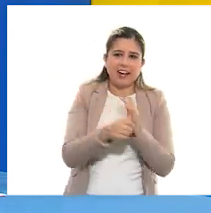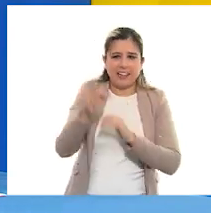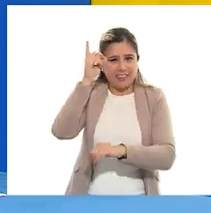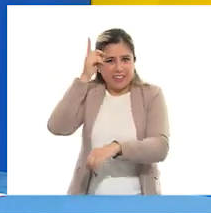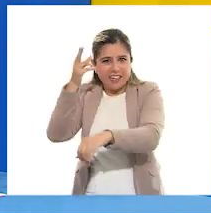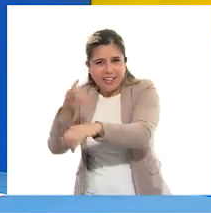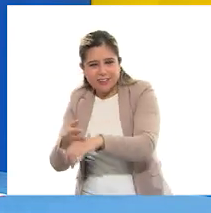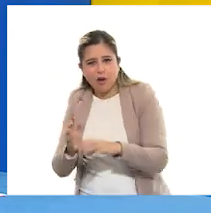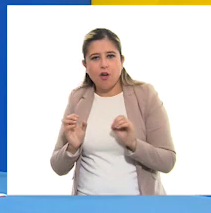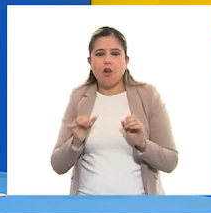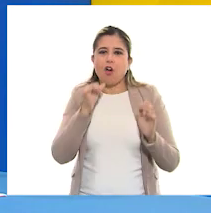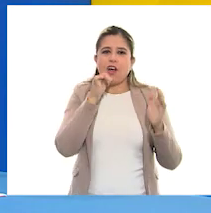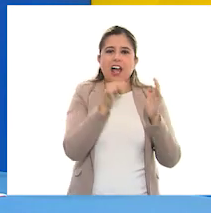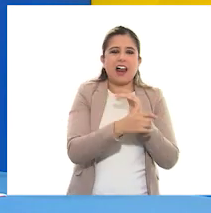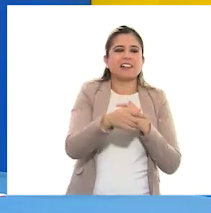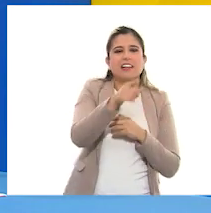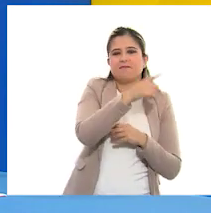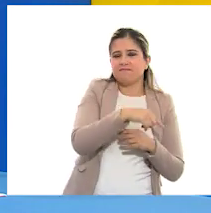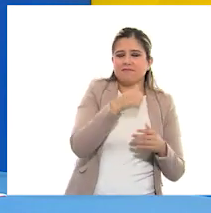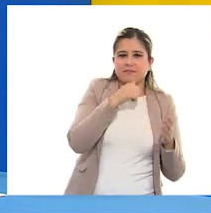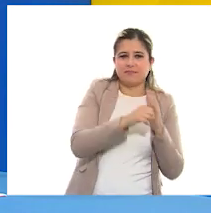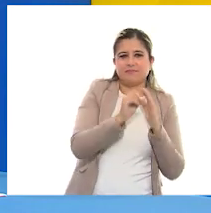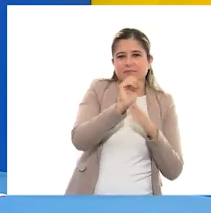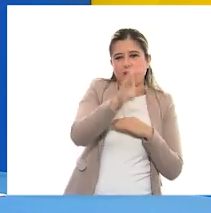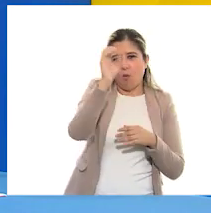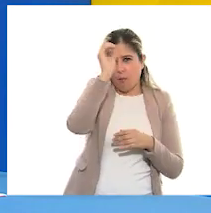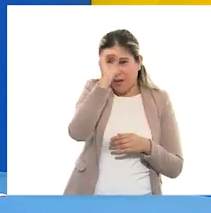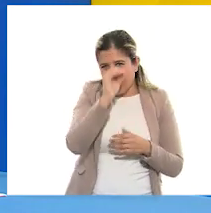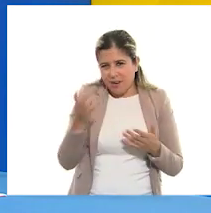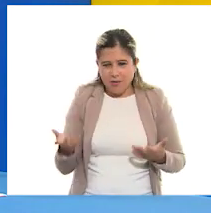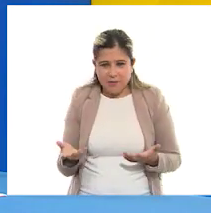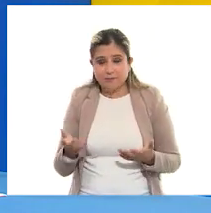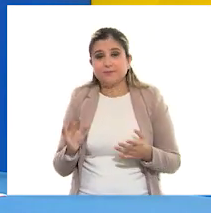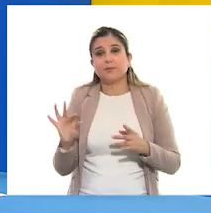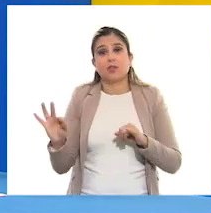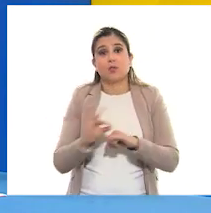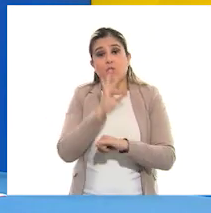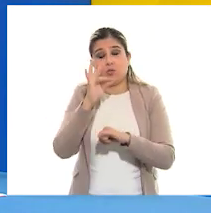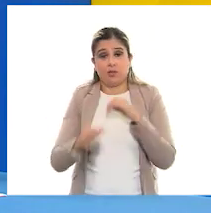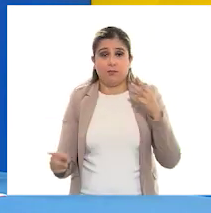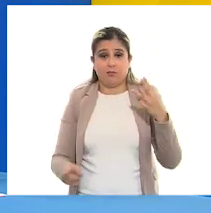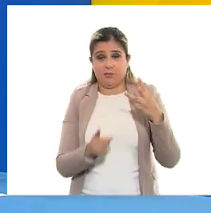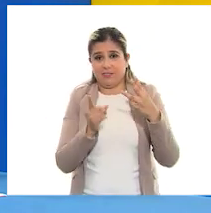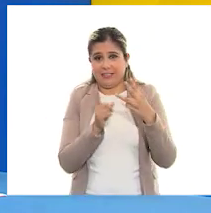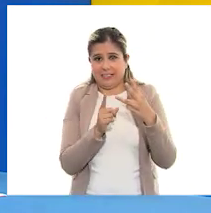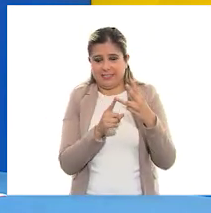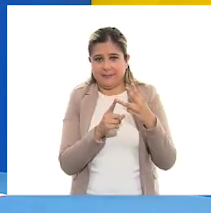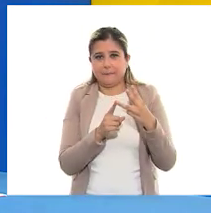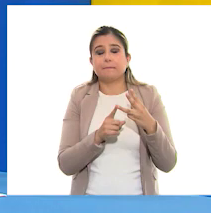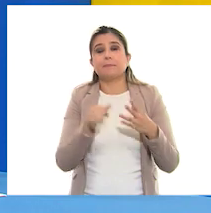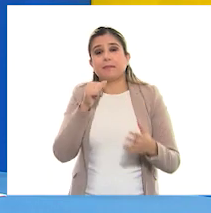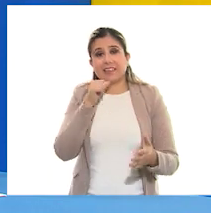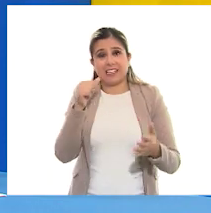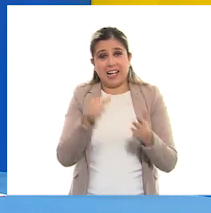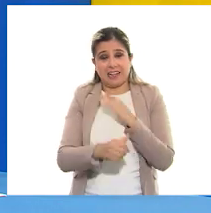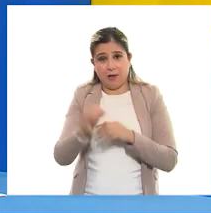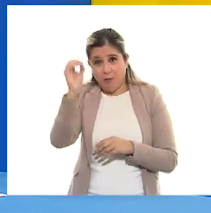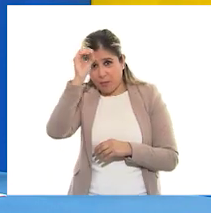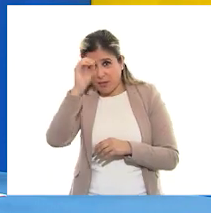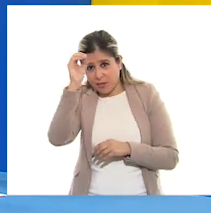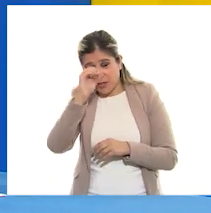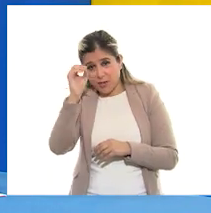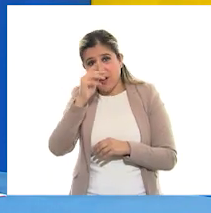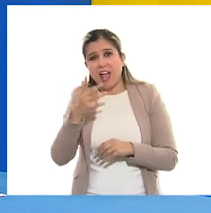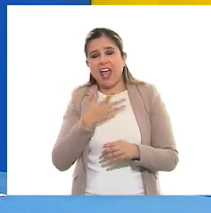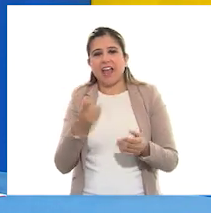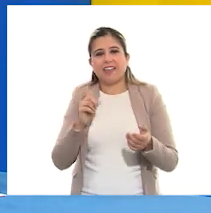director o Los lectores opinan, por ejemplo. Y por último, número 3. Las cartas de opinión